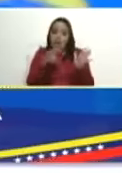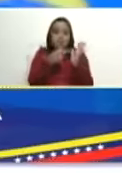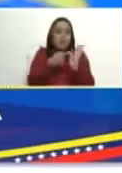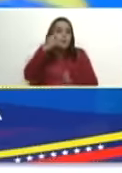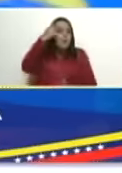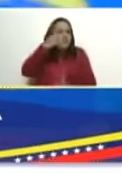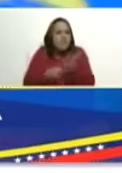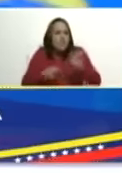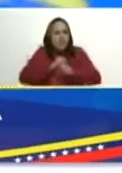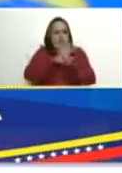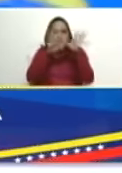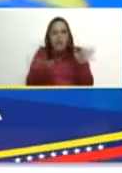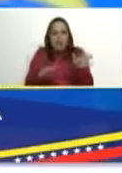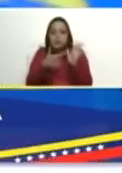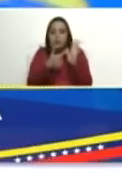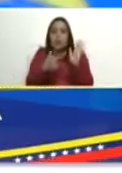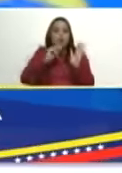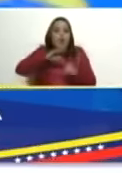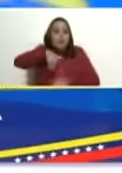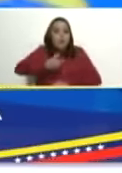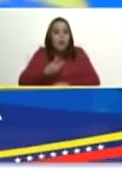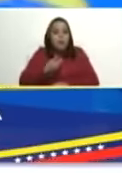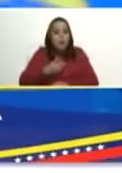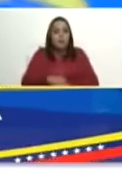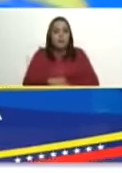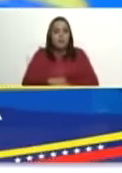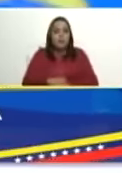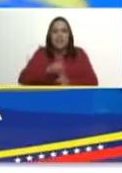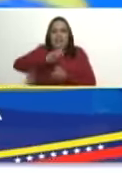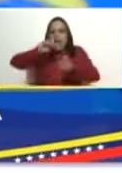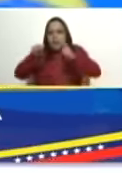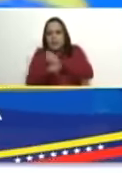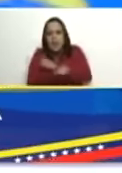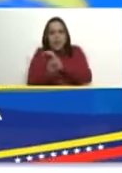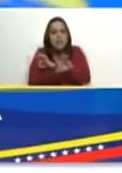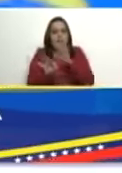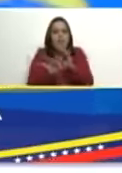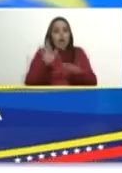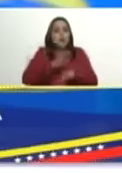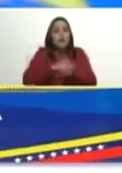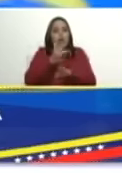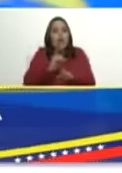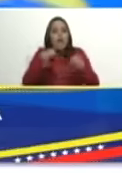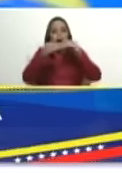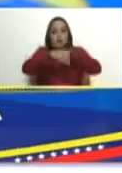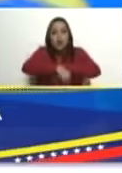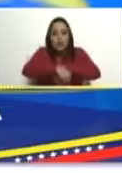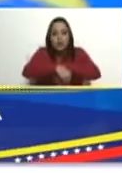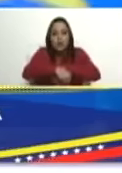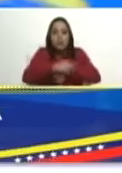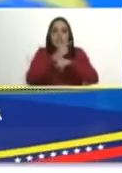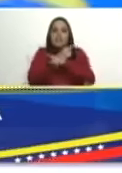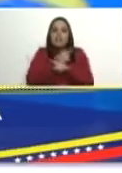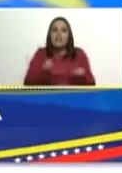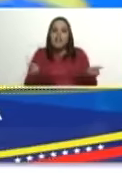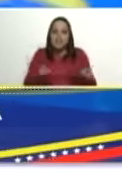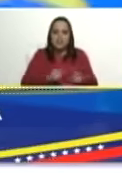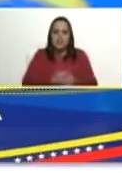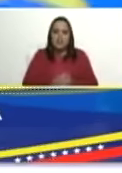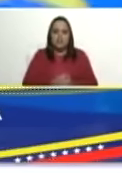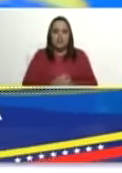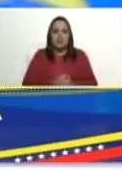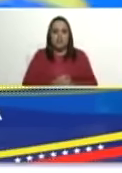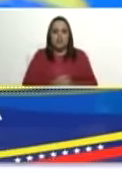prohibición expresa, no puede ser modificado por tratados, actos o laudos